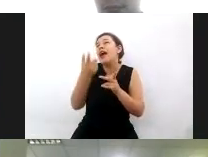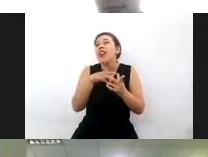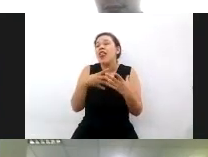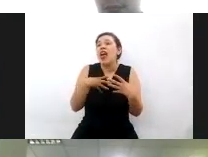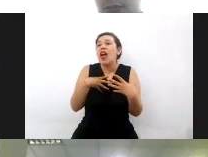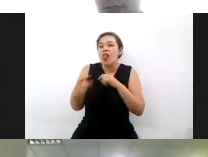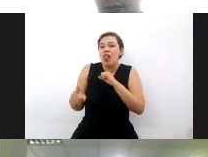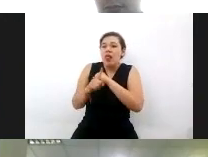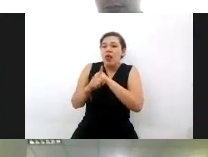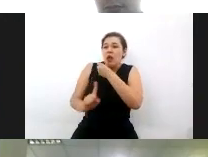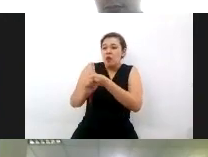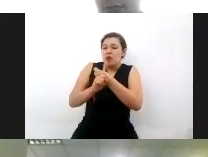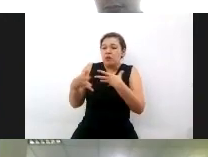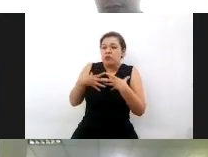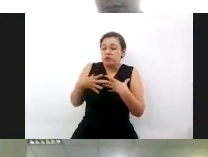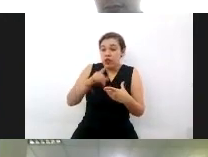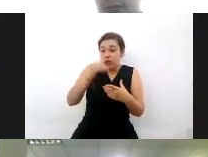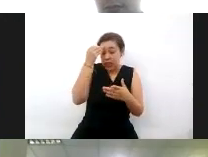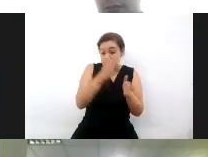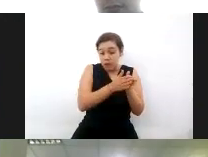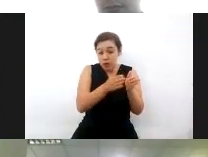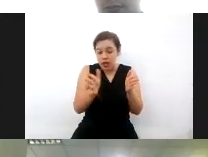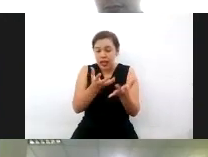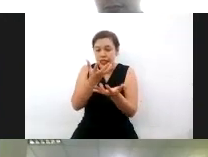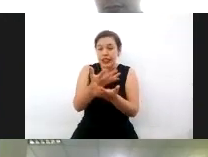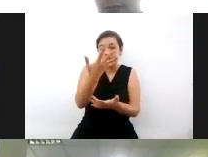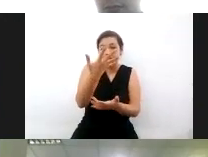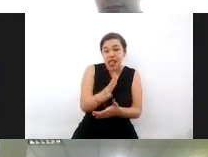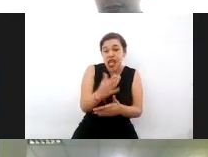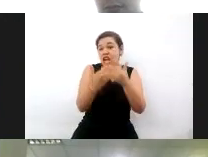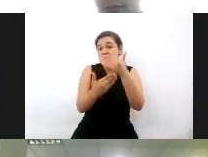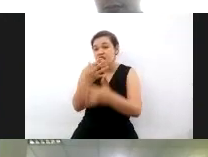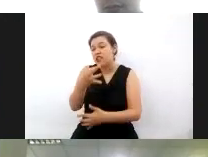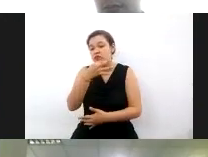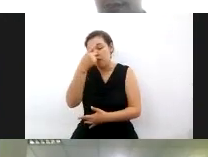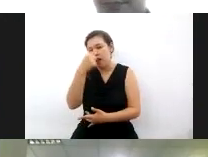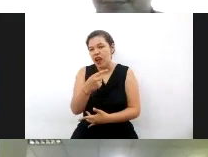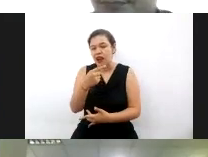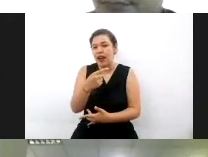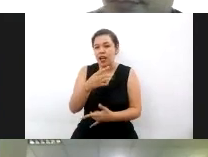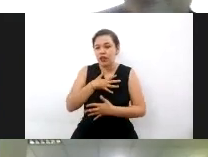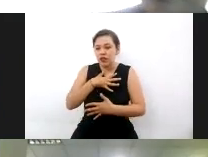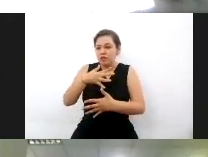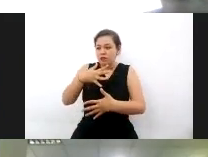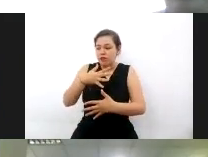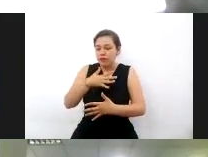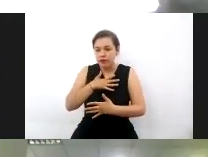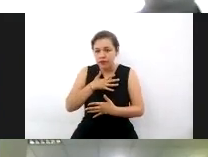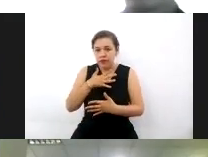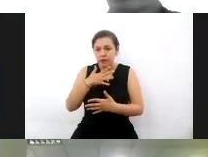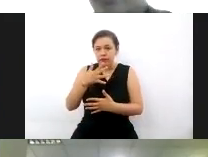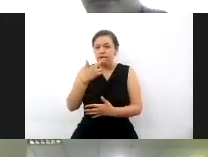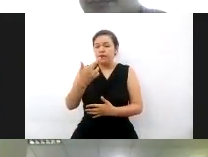tener periodos de descanso de 10 a 15 minutos para que no se sature nuestro ambiente de cloro y podamos tener